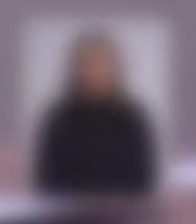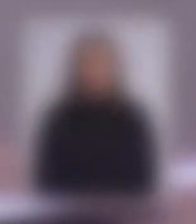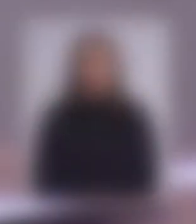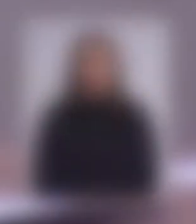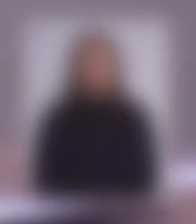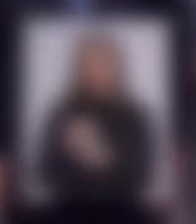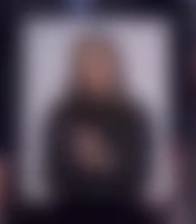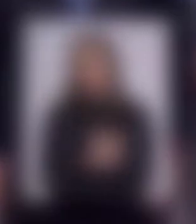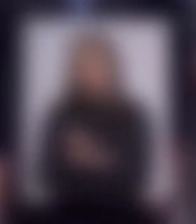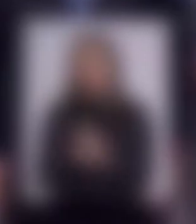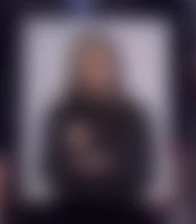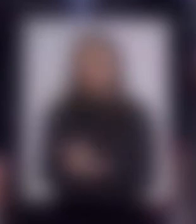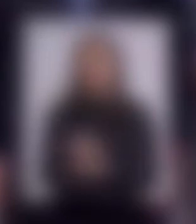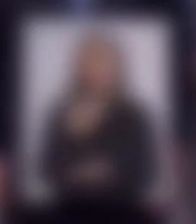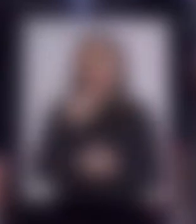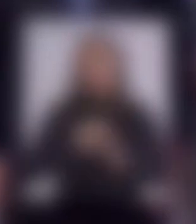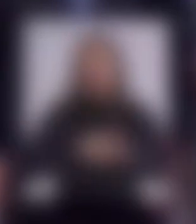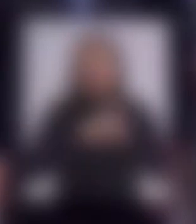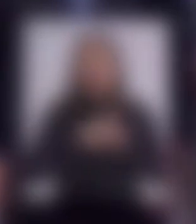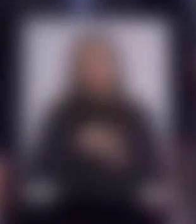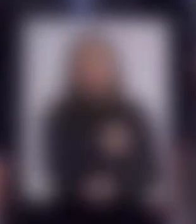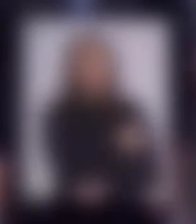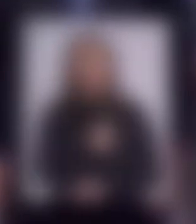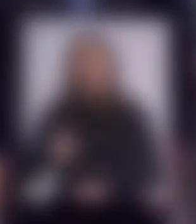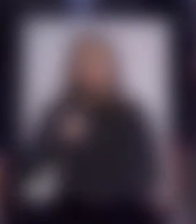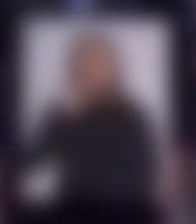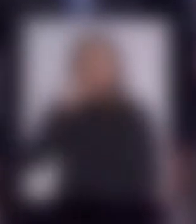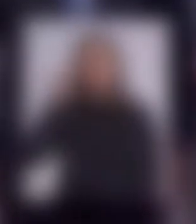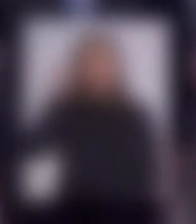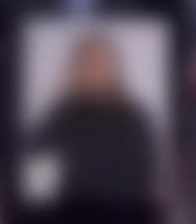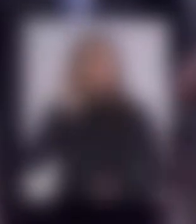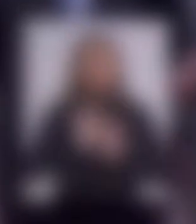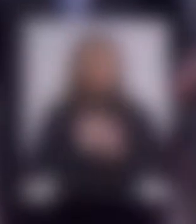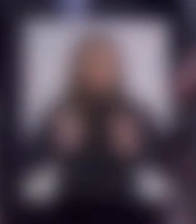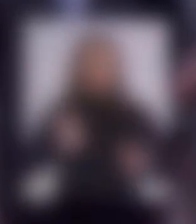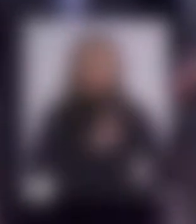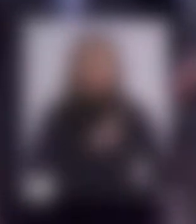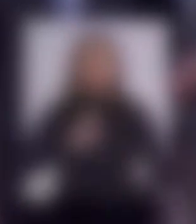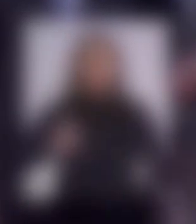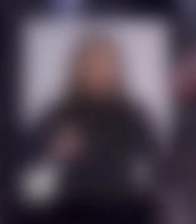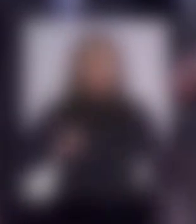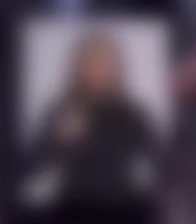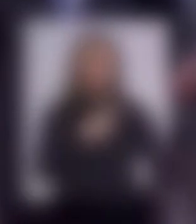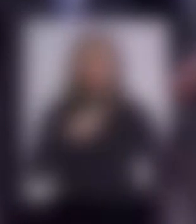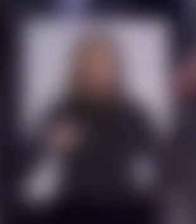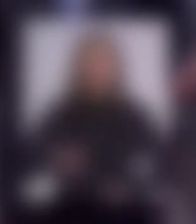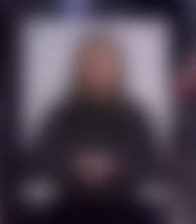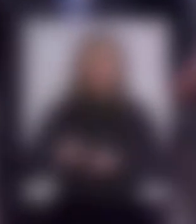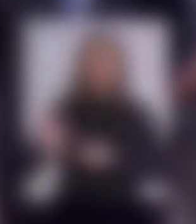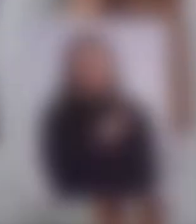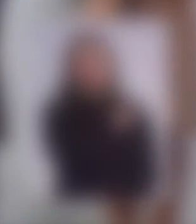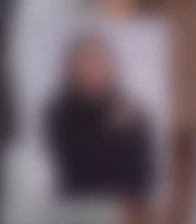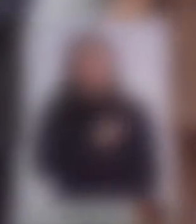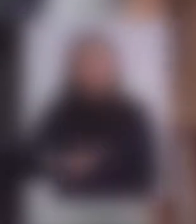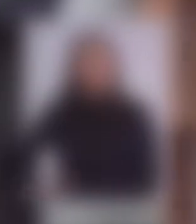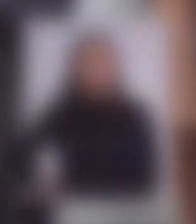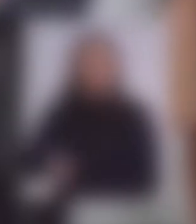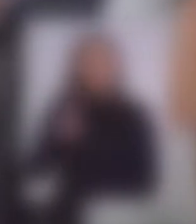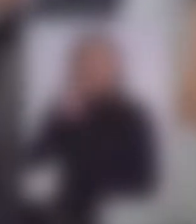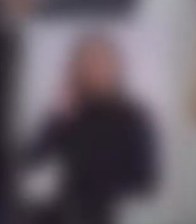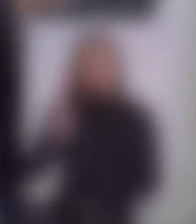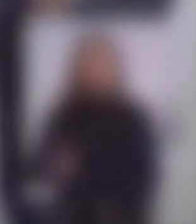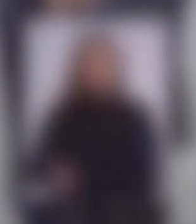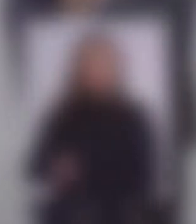Celis, indicó que el cambio de gabinete instaló a la derecha dura en La Moneda, lo que calificó como una mala